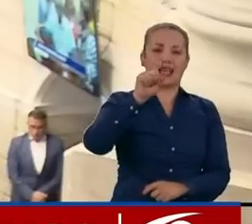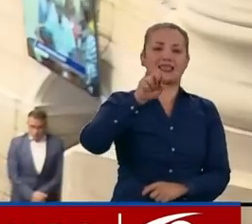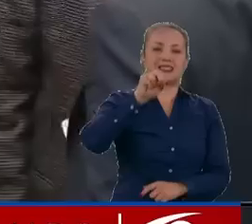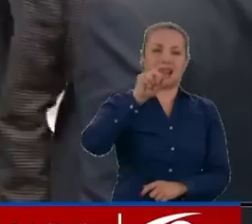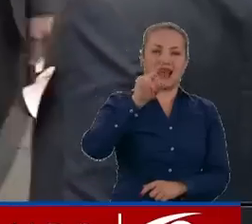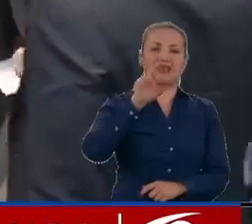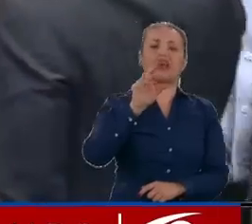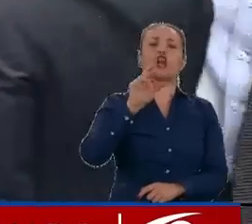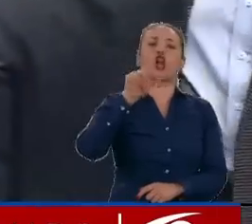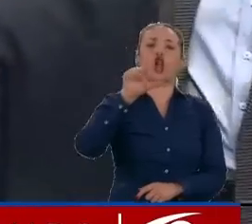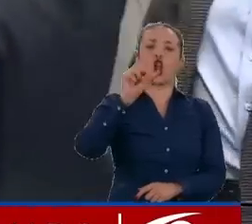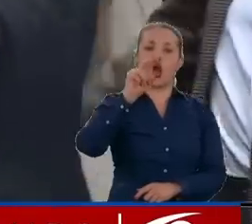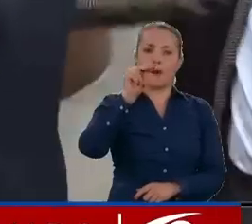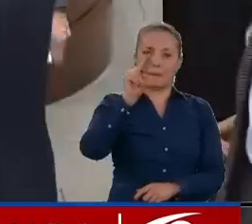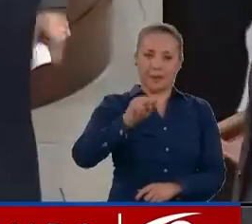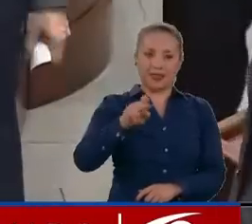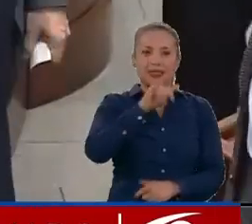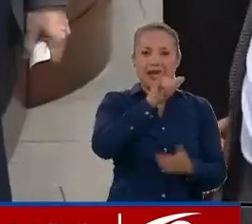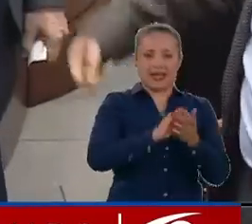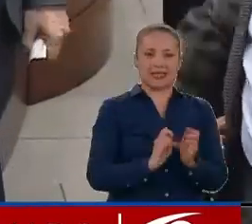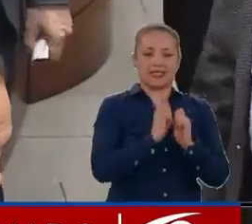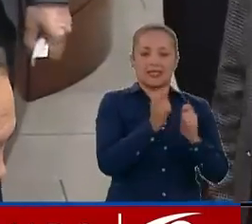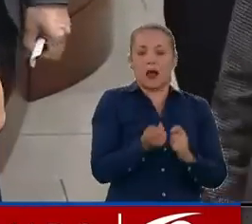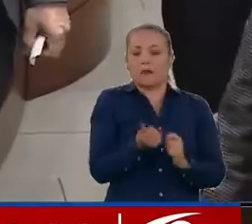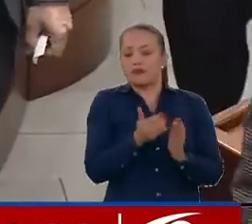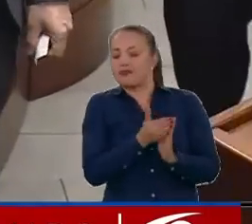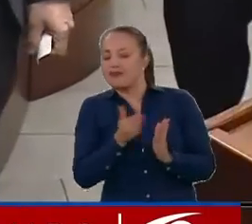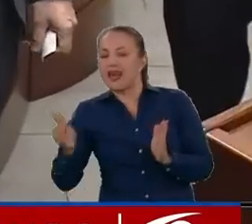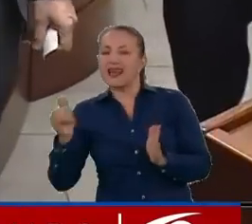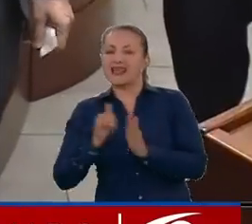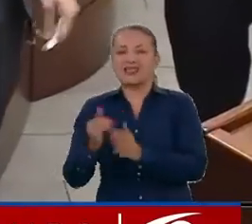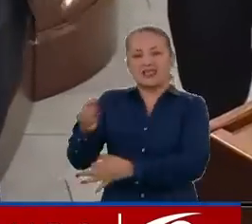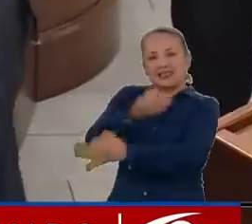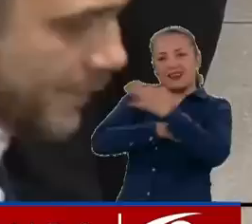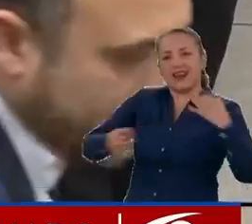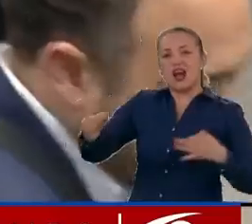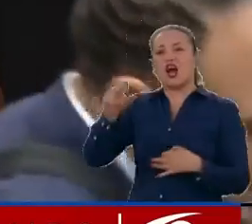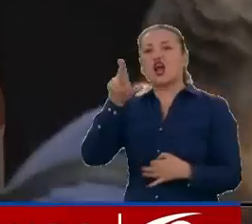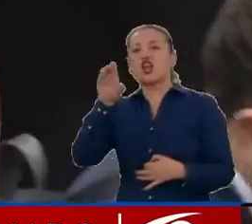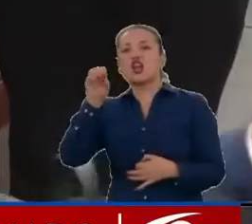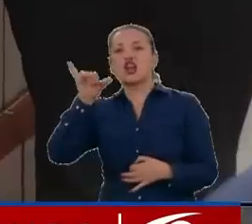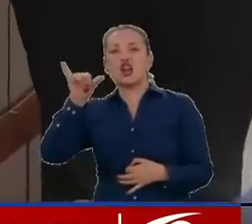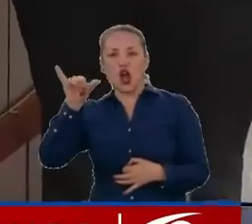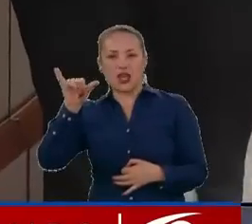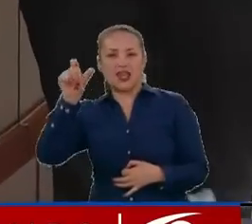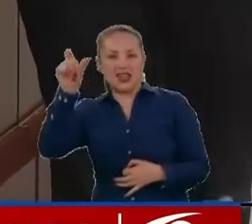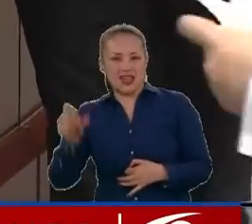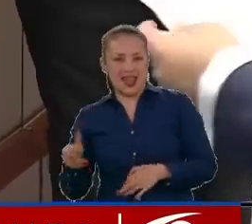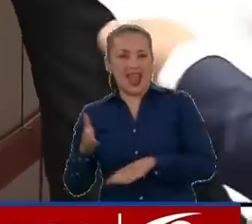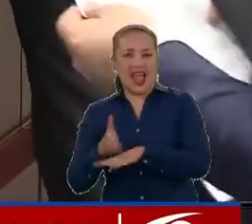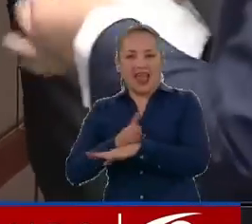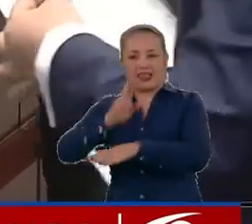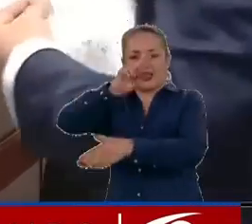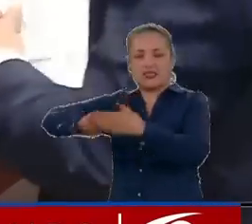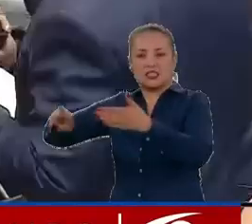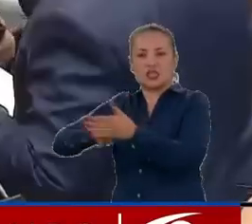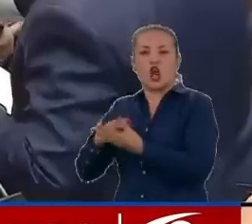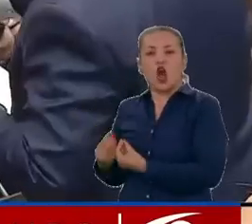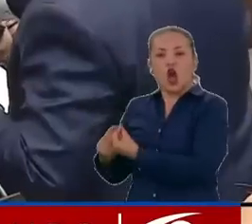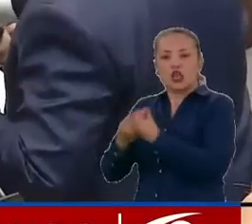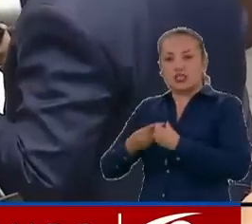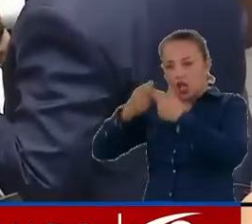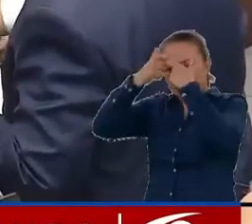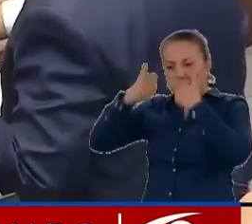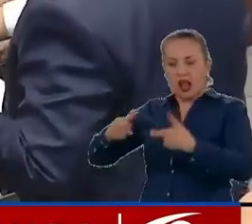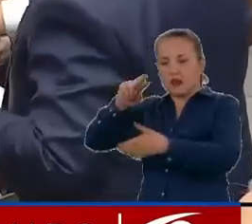corta legislatura, el corto periodo que queda en reemplazo de Roy Barreras, que recordemos su elección fue anulada por el Consejo de Estado. Fue